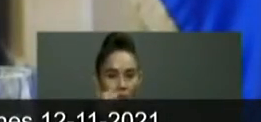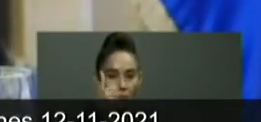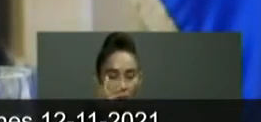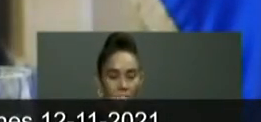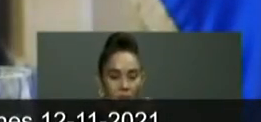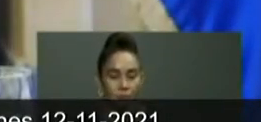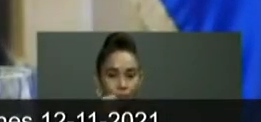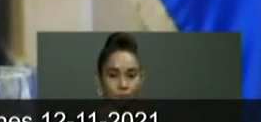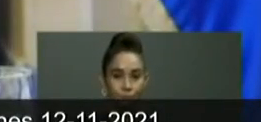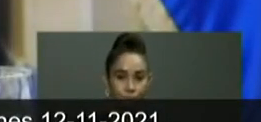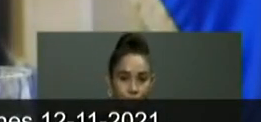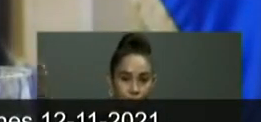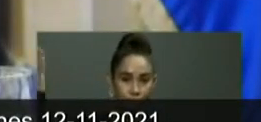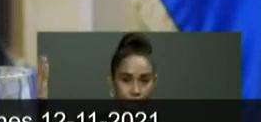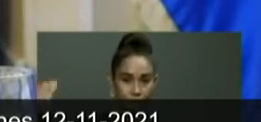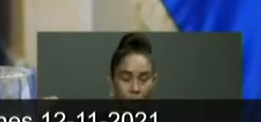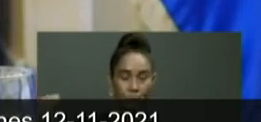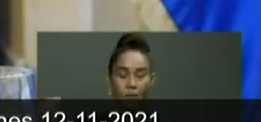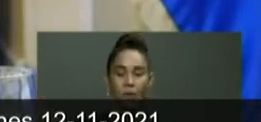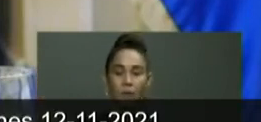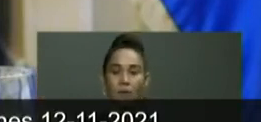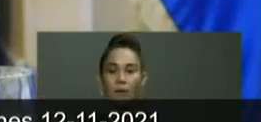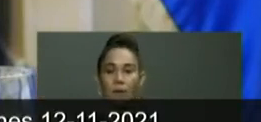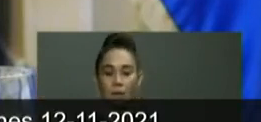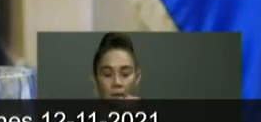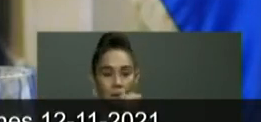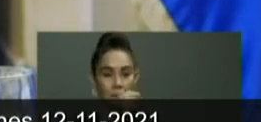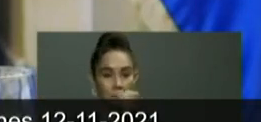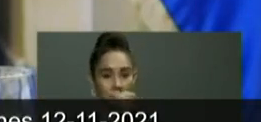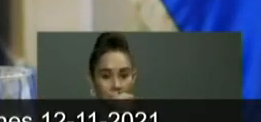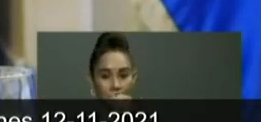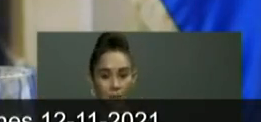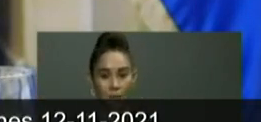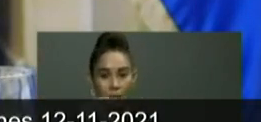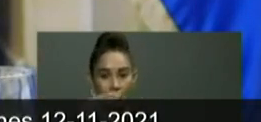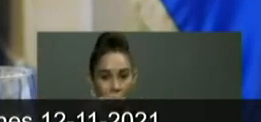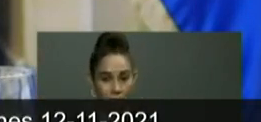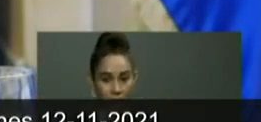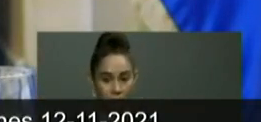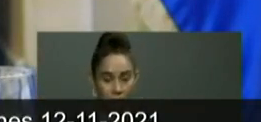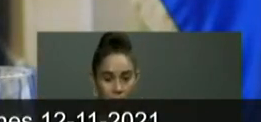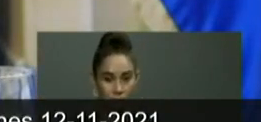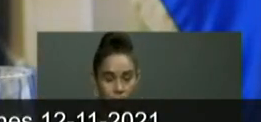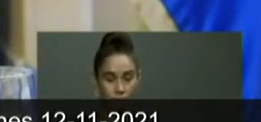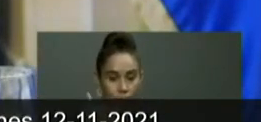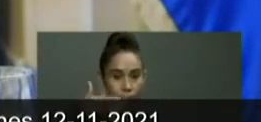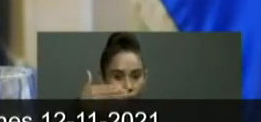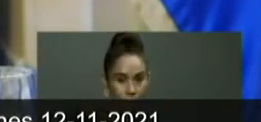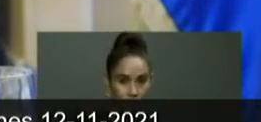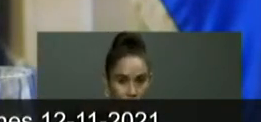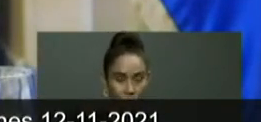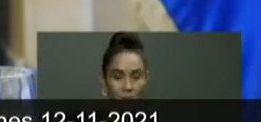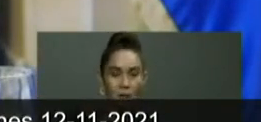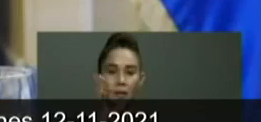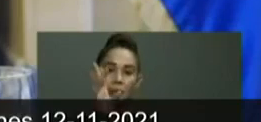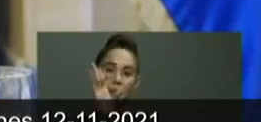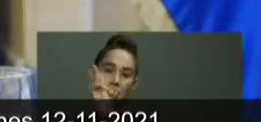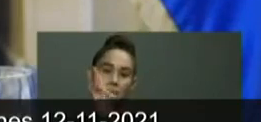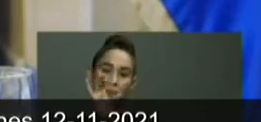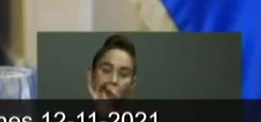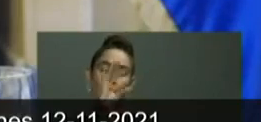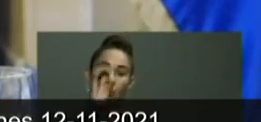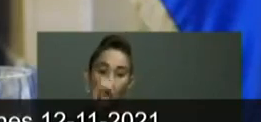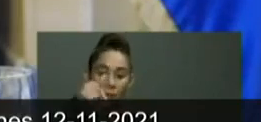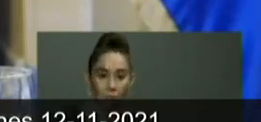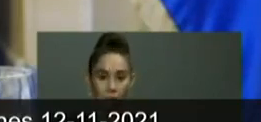atrás, regularmente las embarazadas haitianas eran un componente de entre un 7 y un 8%